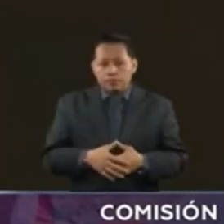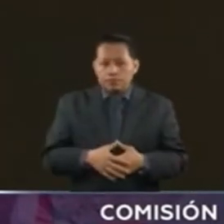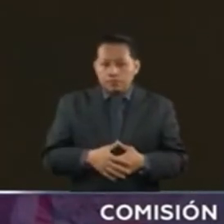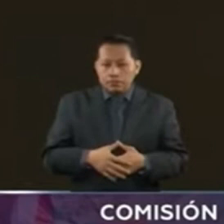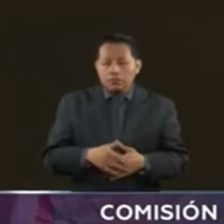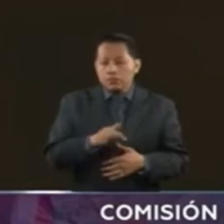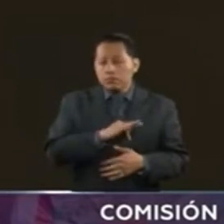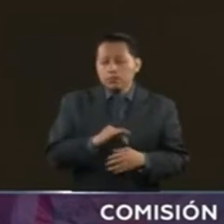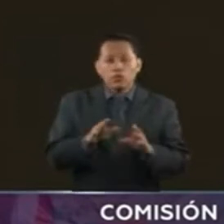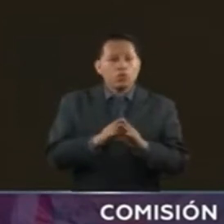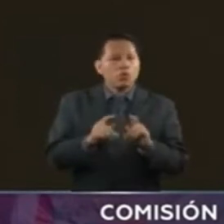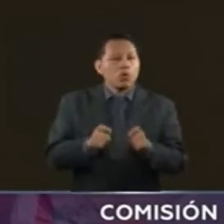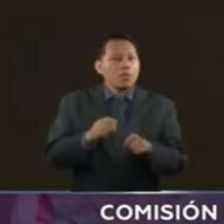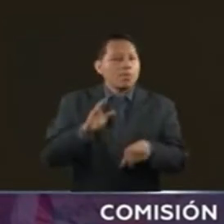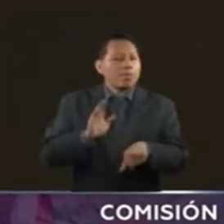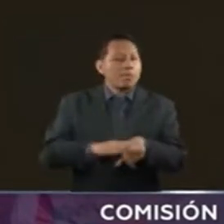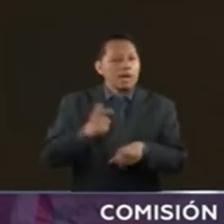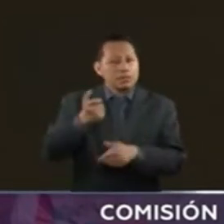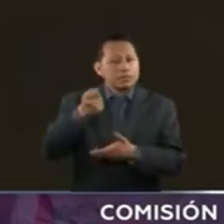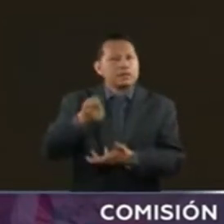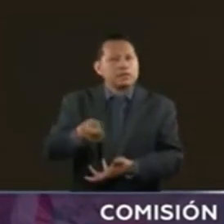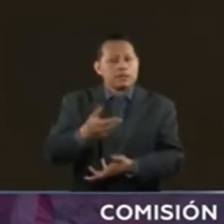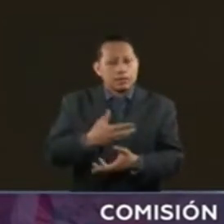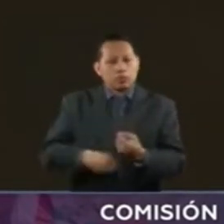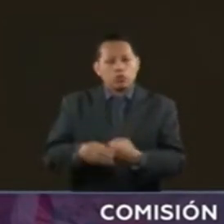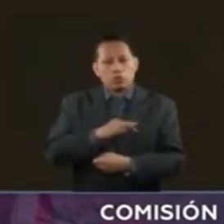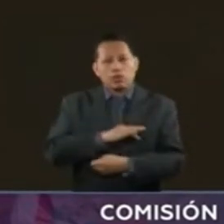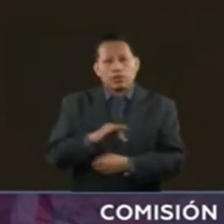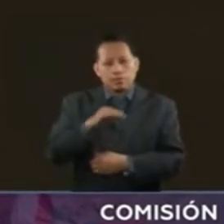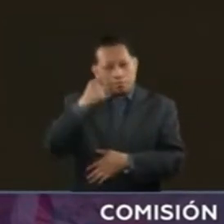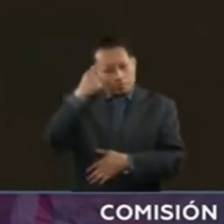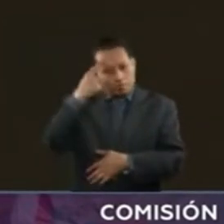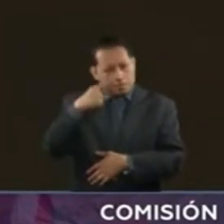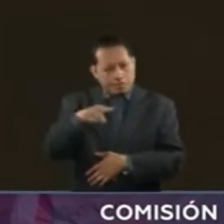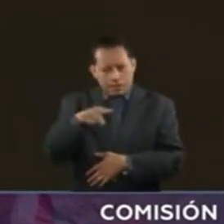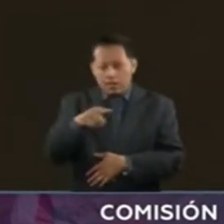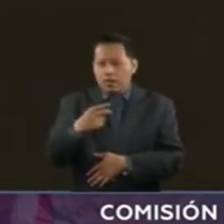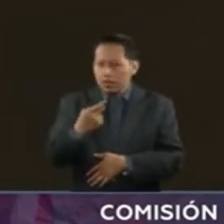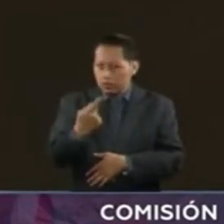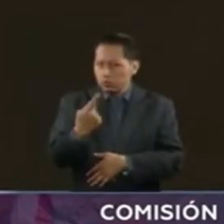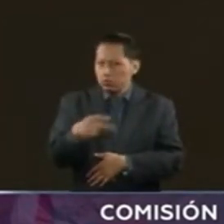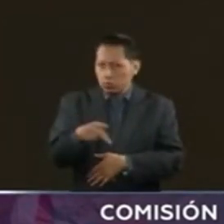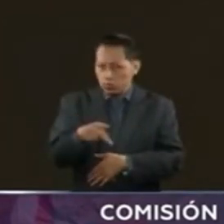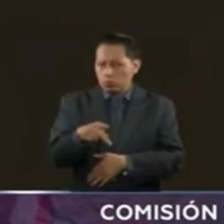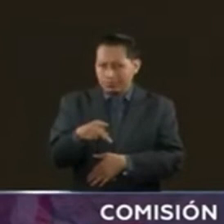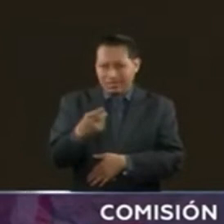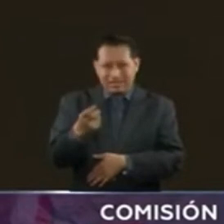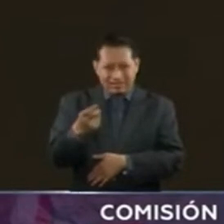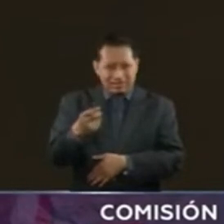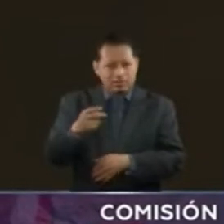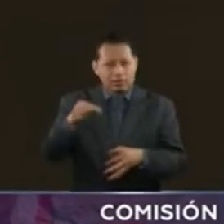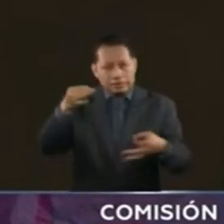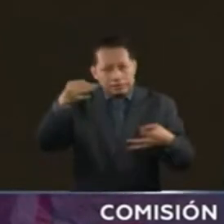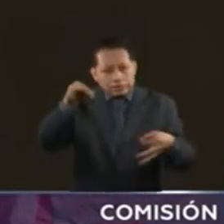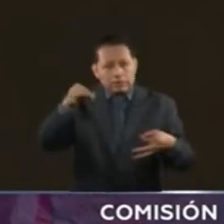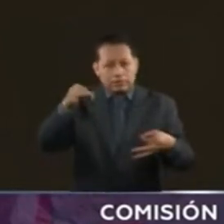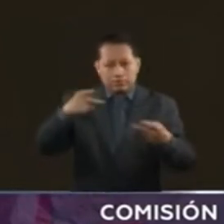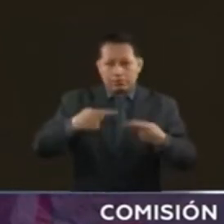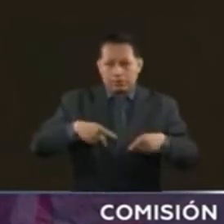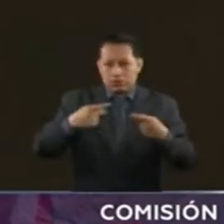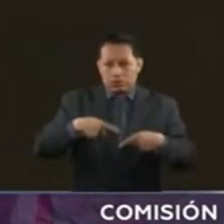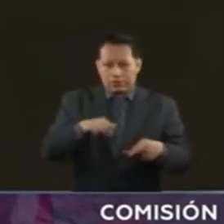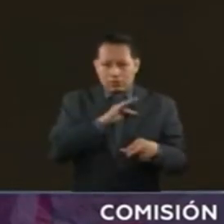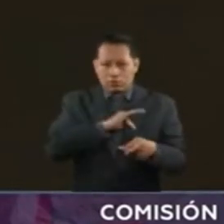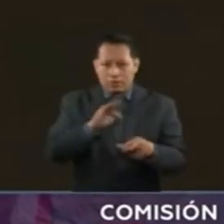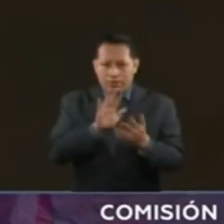para que se le otorgarán mayores recursos para poder llevar a cabo este ejercicio democrático no